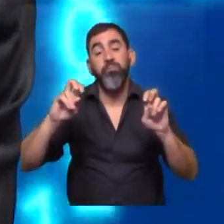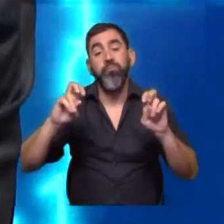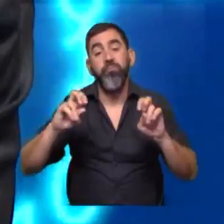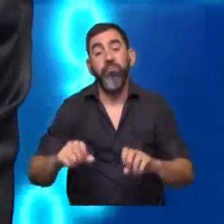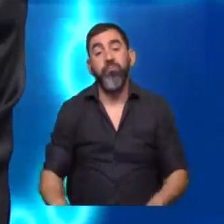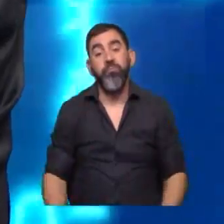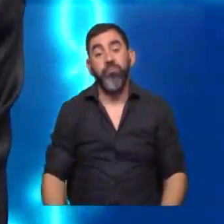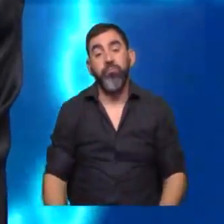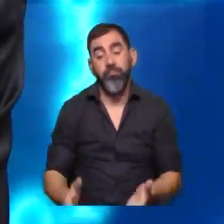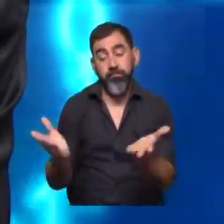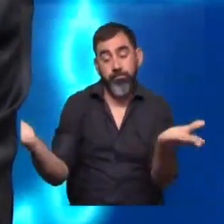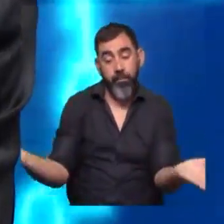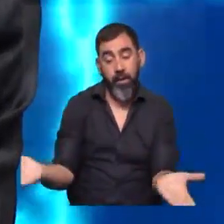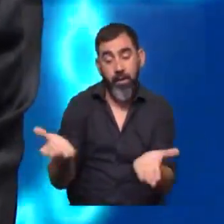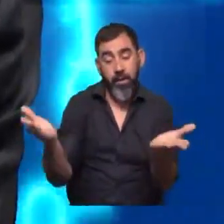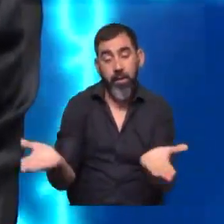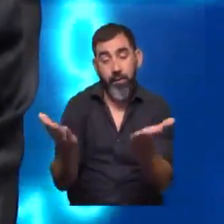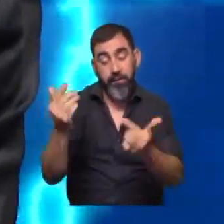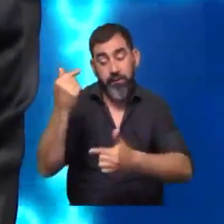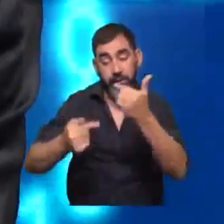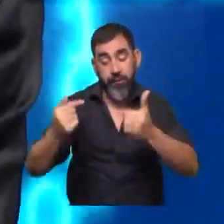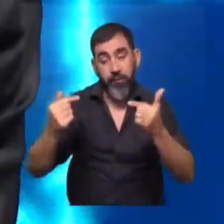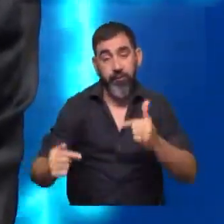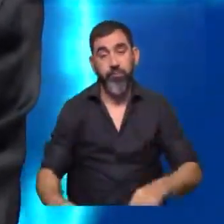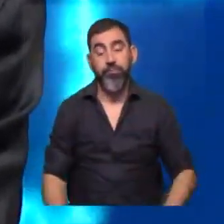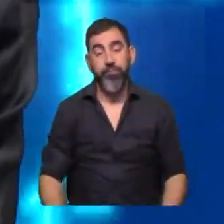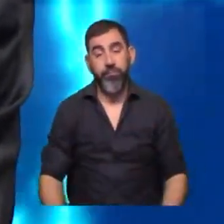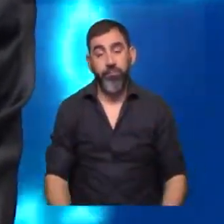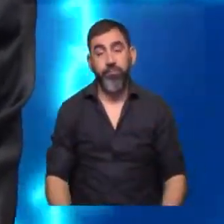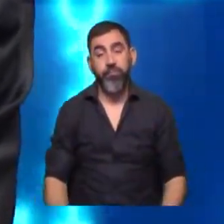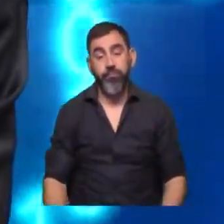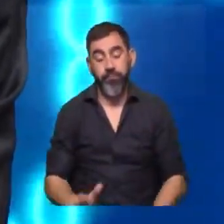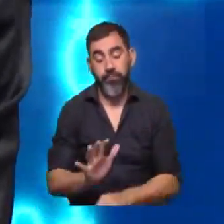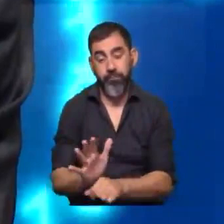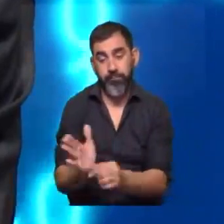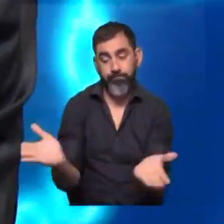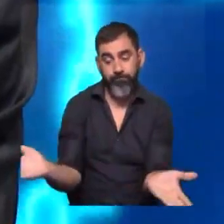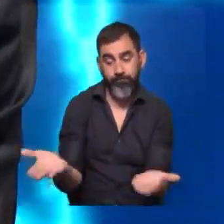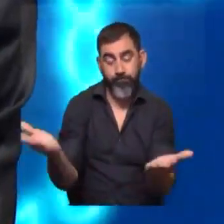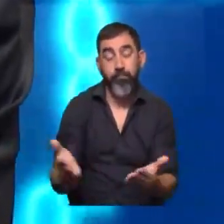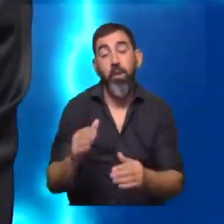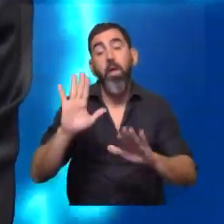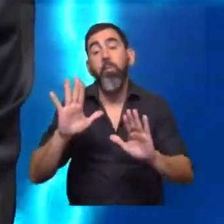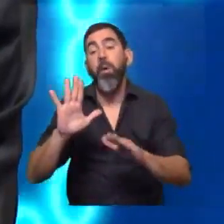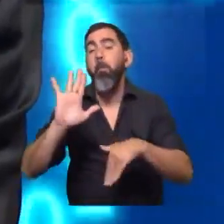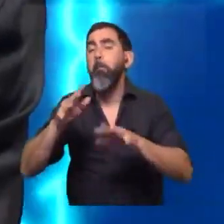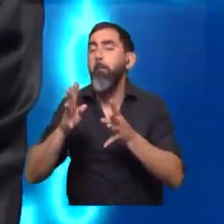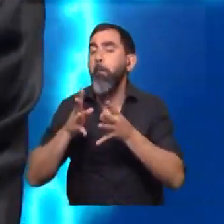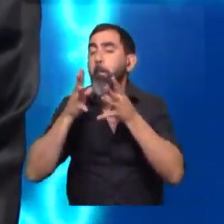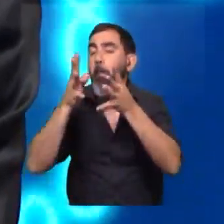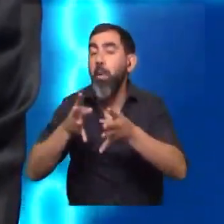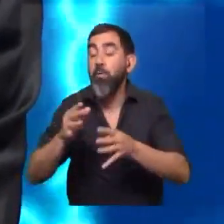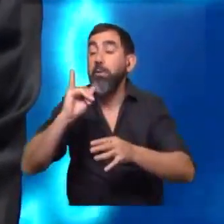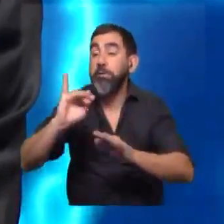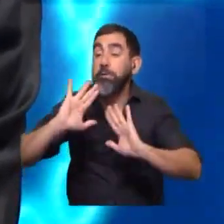generar los incentivos apropiados para eso, como un pequeño empujoncito y quizá el mayor desafío es que si eso